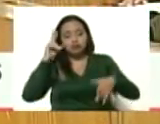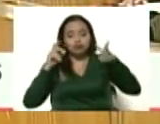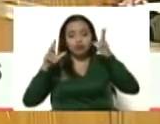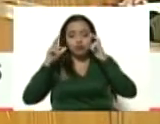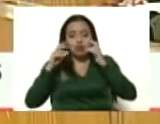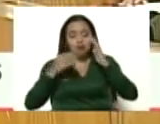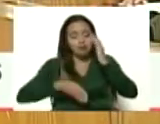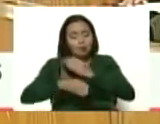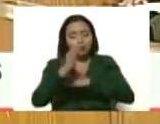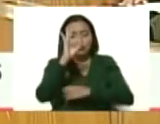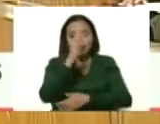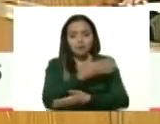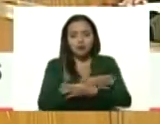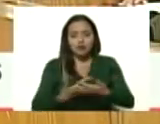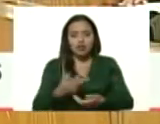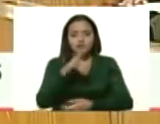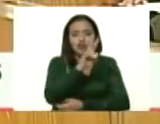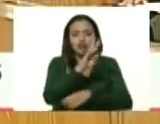por